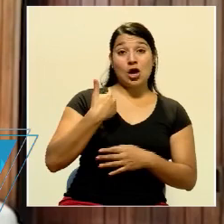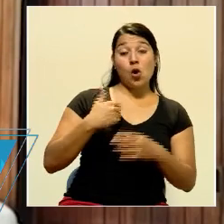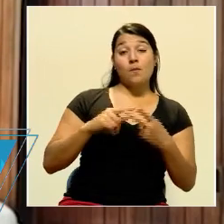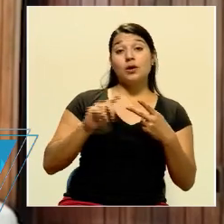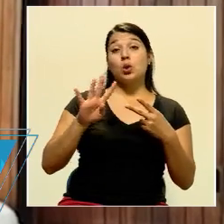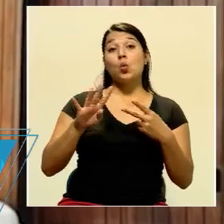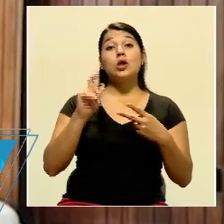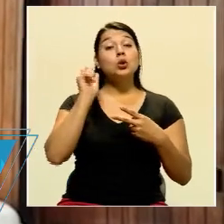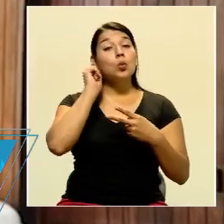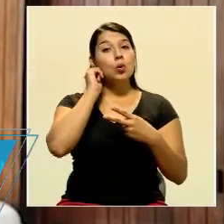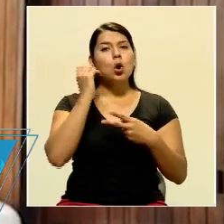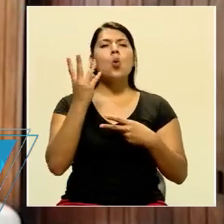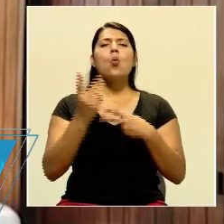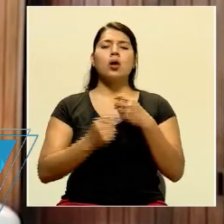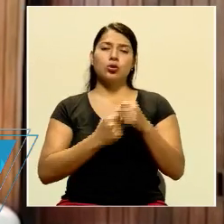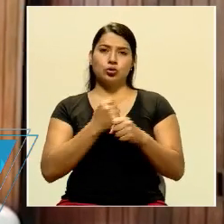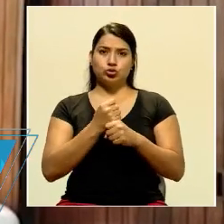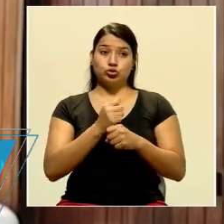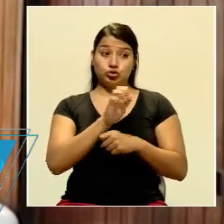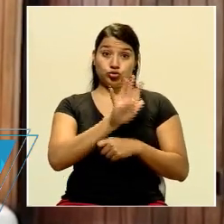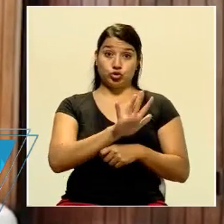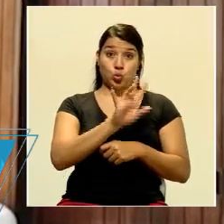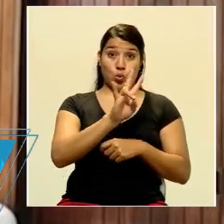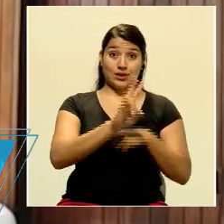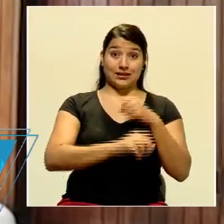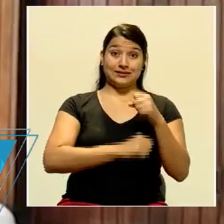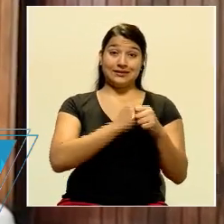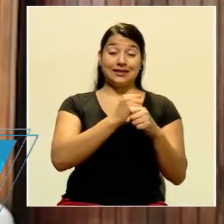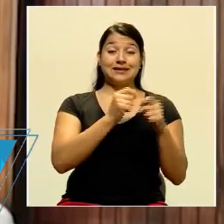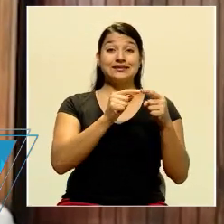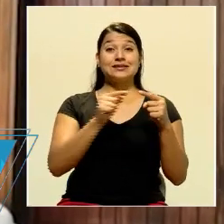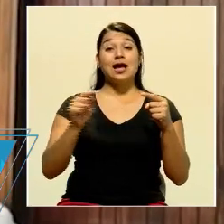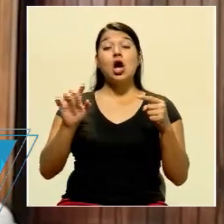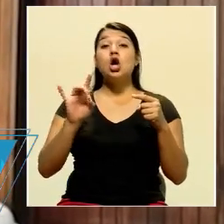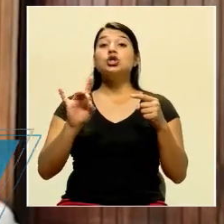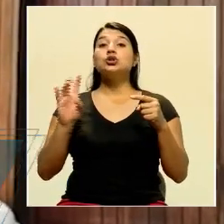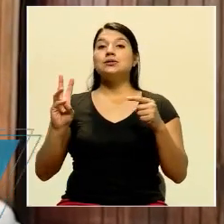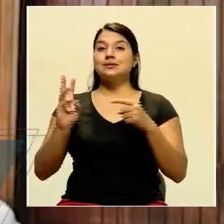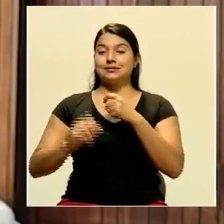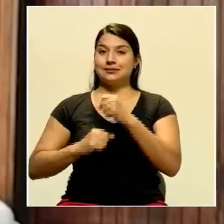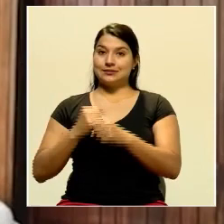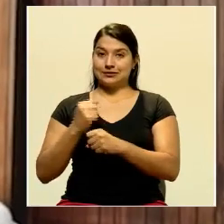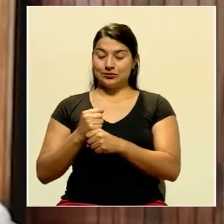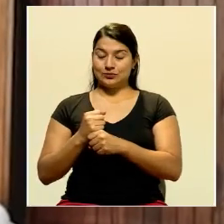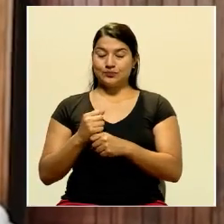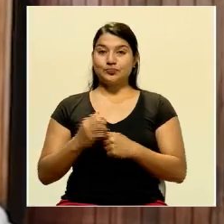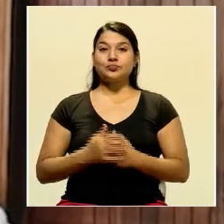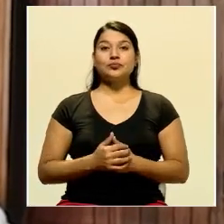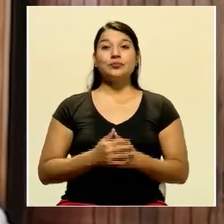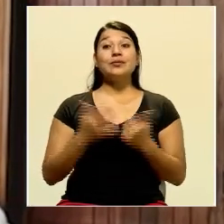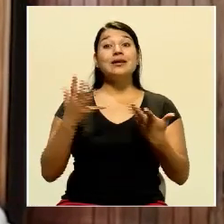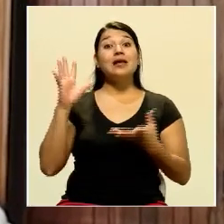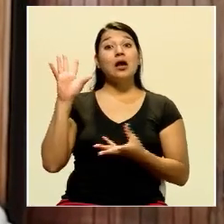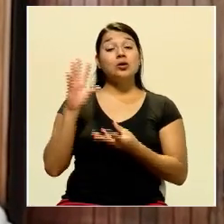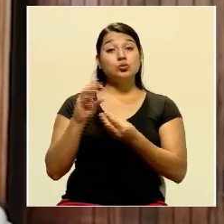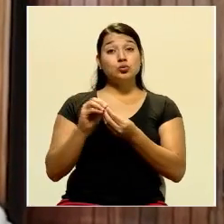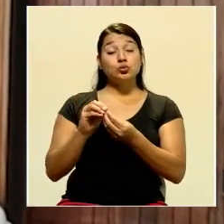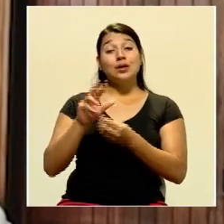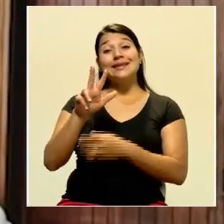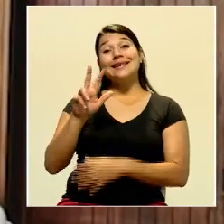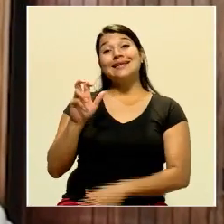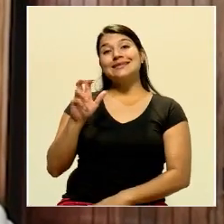4 mujeres, con un rango de edad de los 57 a los 86 años. En total, se